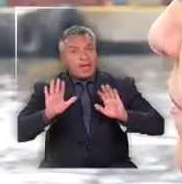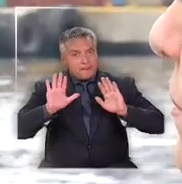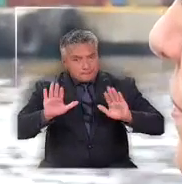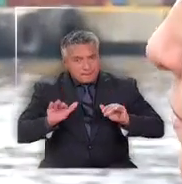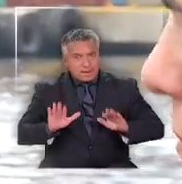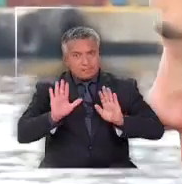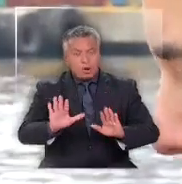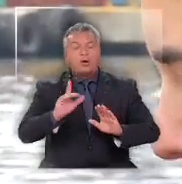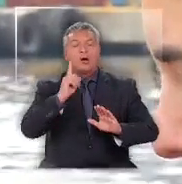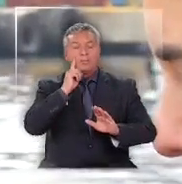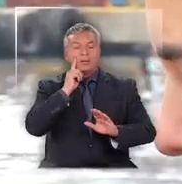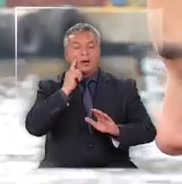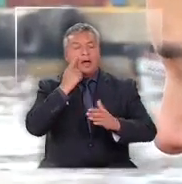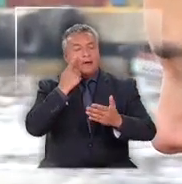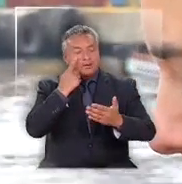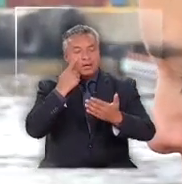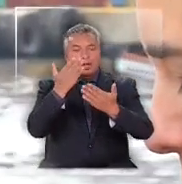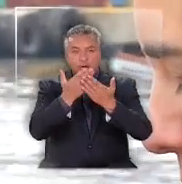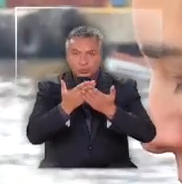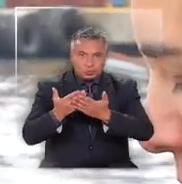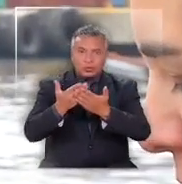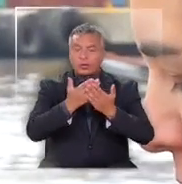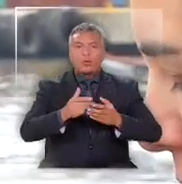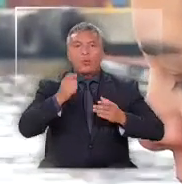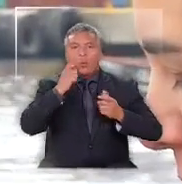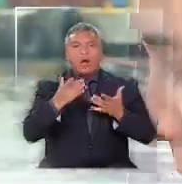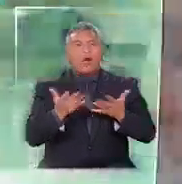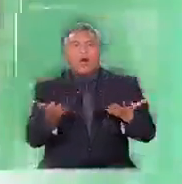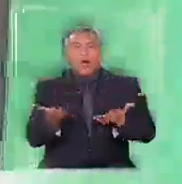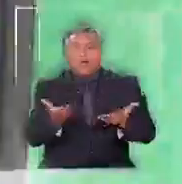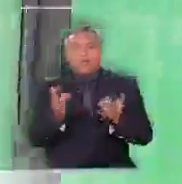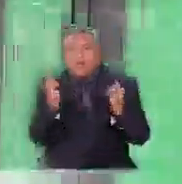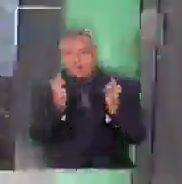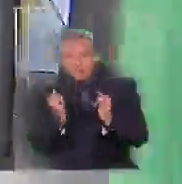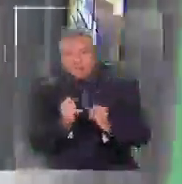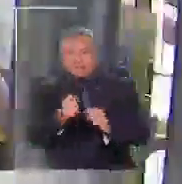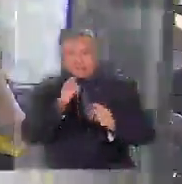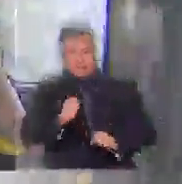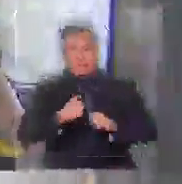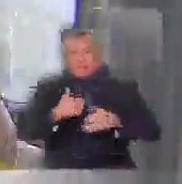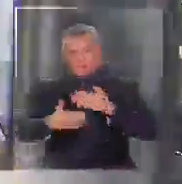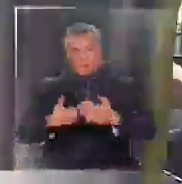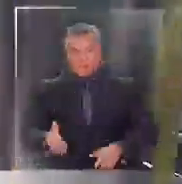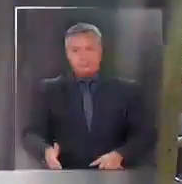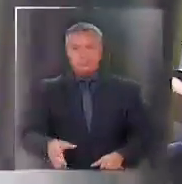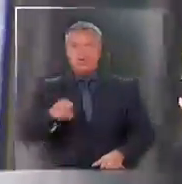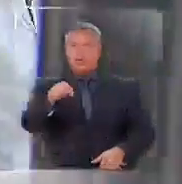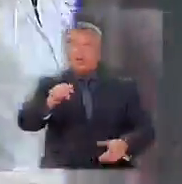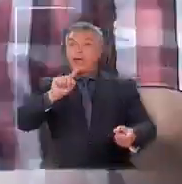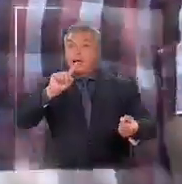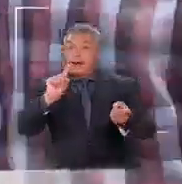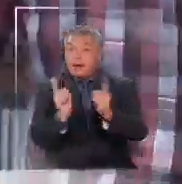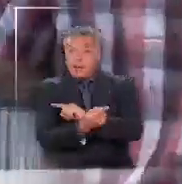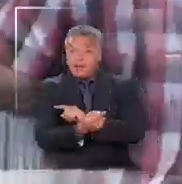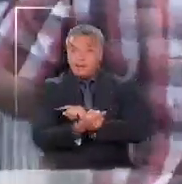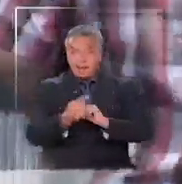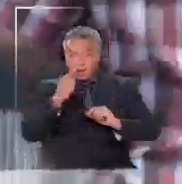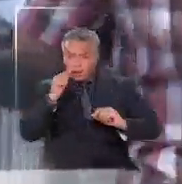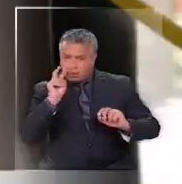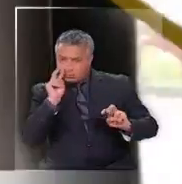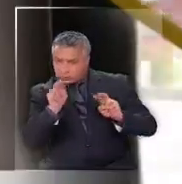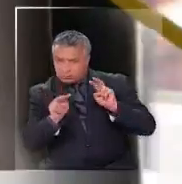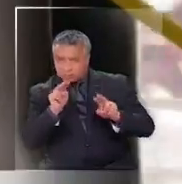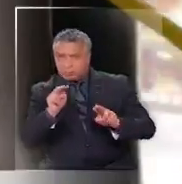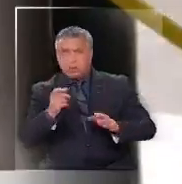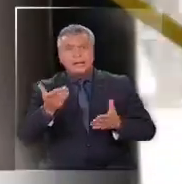estudiar cuáles son las posibles mejoras que esa metodología puede contener. Pero más allá de cambios en las formas de medir, ¿qué acciones concretas